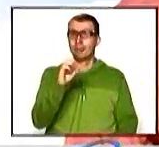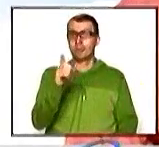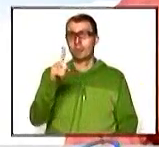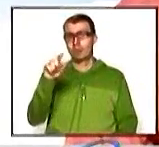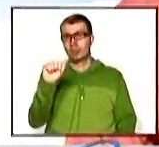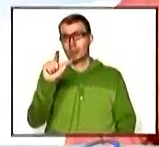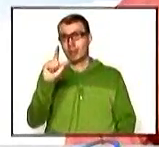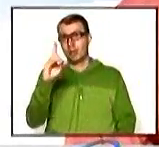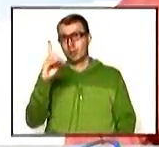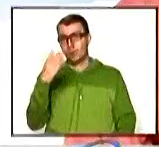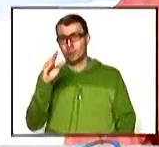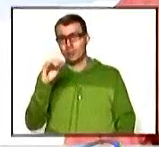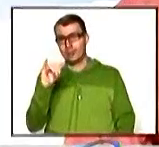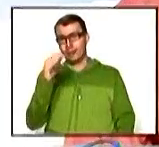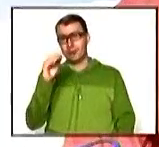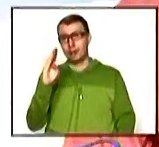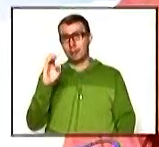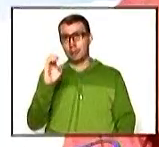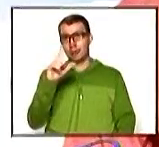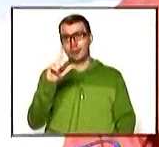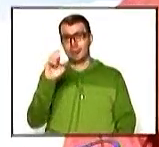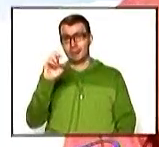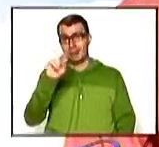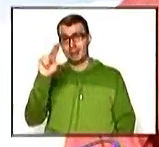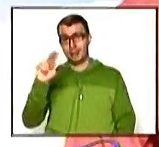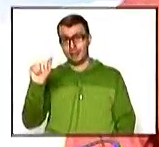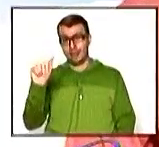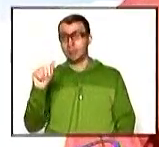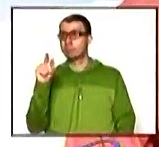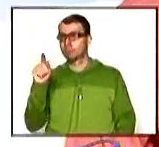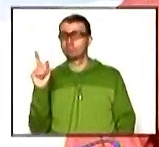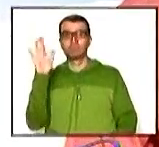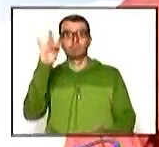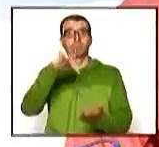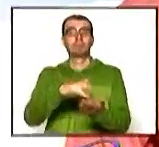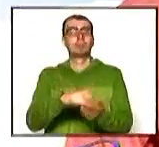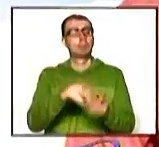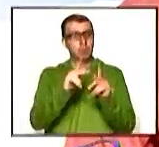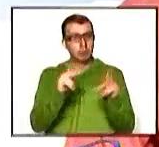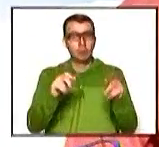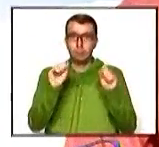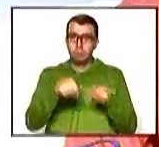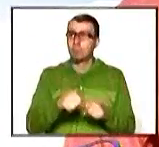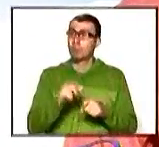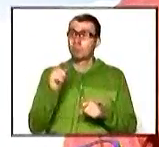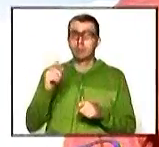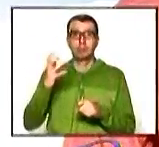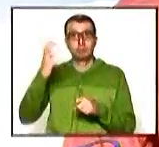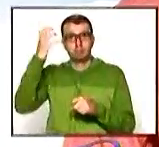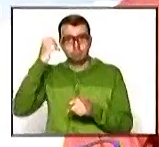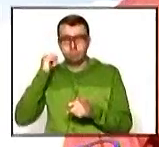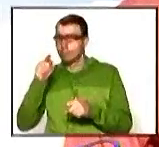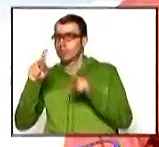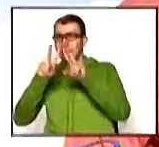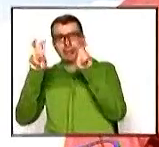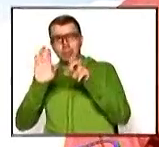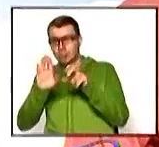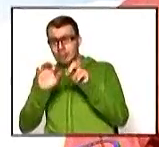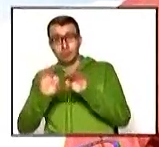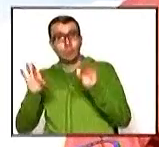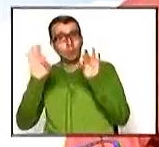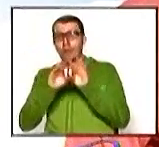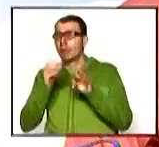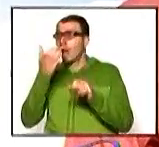vamos a tener allí para que la gente tenga la oportunidad de, después de tantos años, de tener ese tema tan importante que es el de